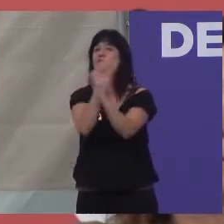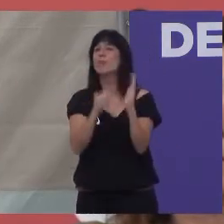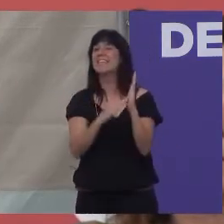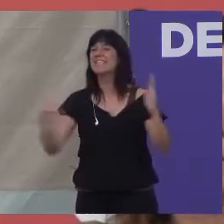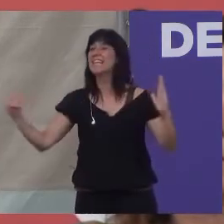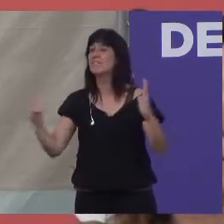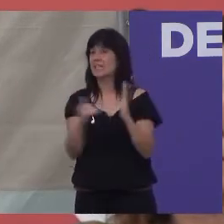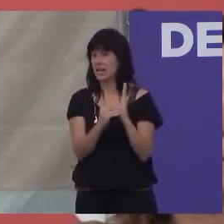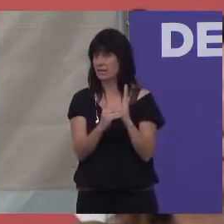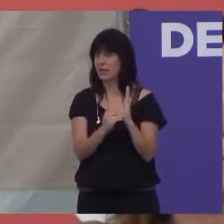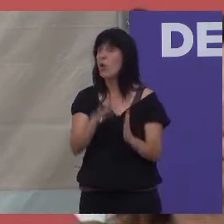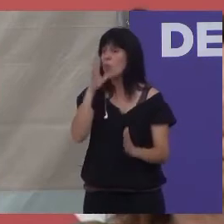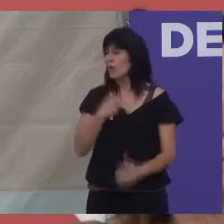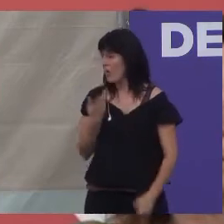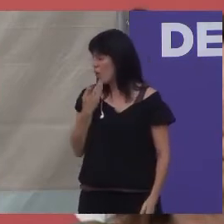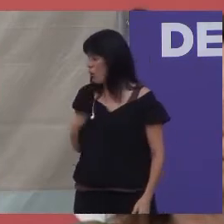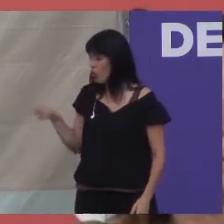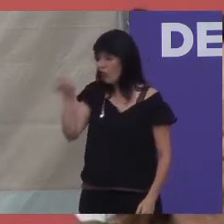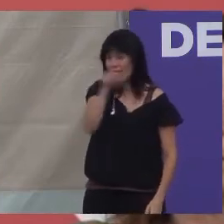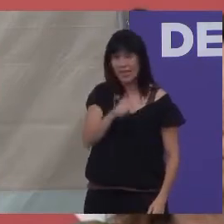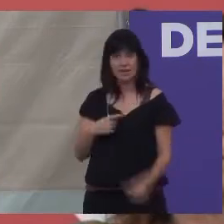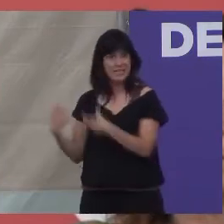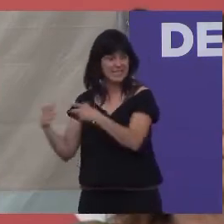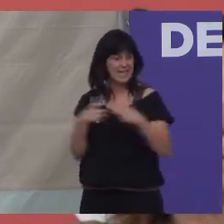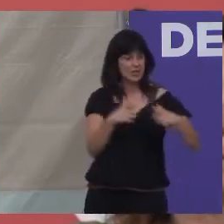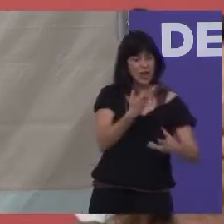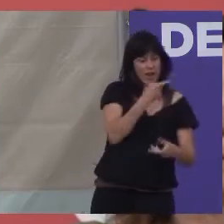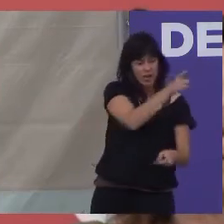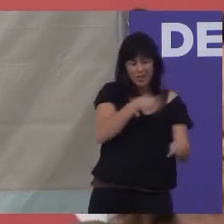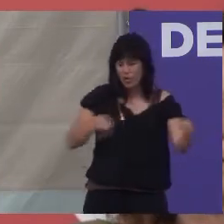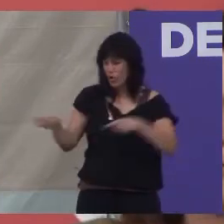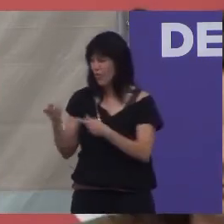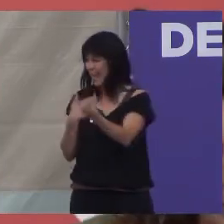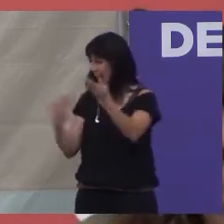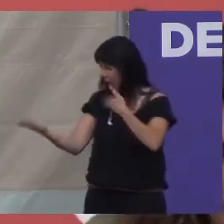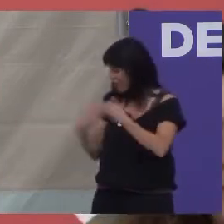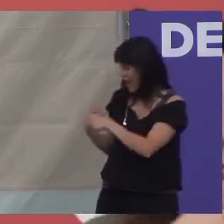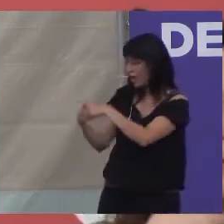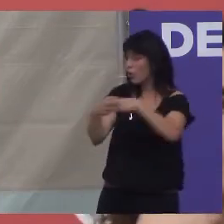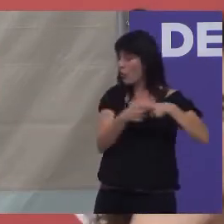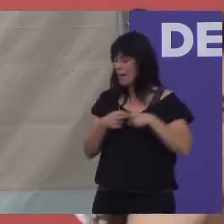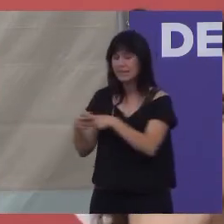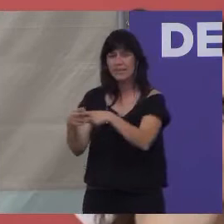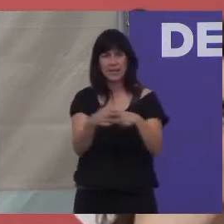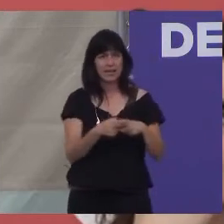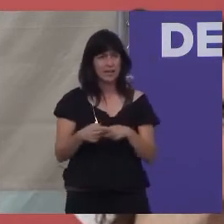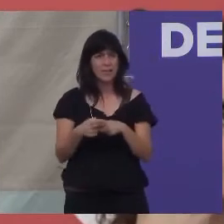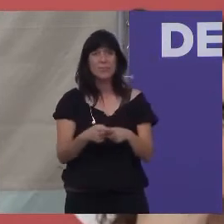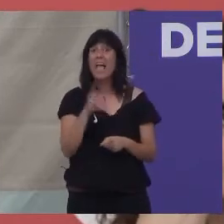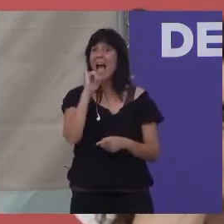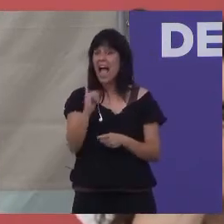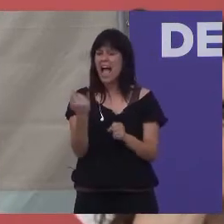que conocernos un círculo sectorial a otro. Tenemos que hablar, compartir. Tenemos una